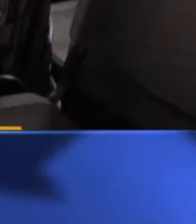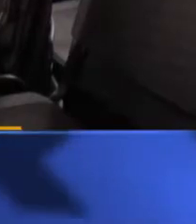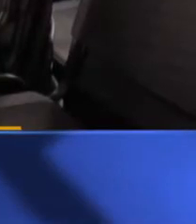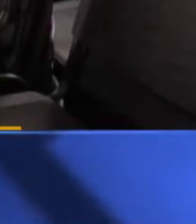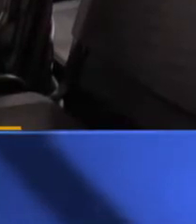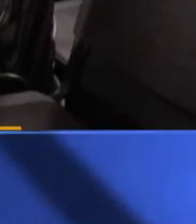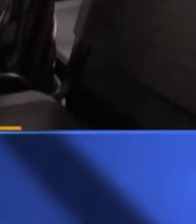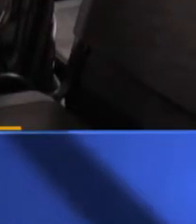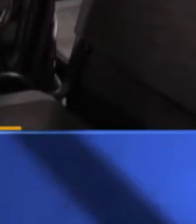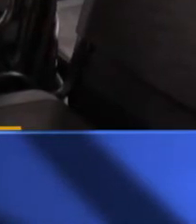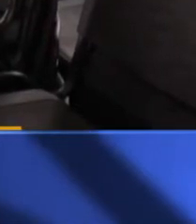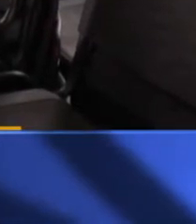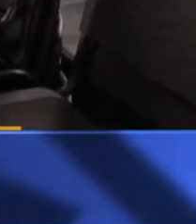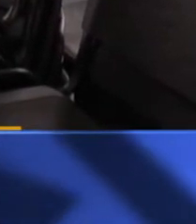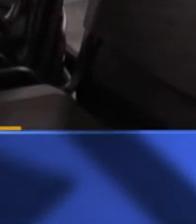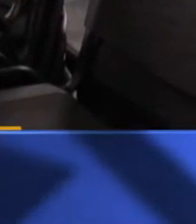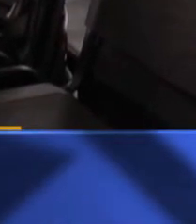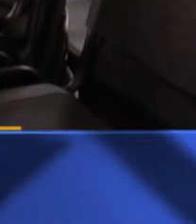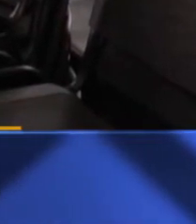regresamos.